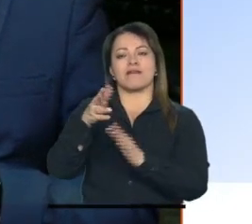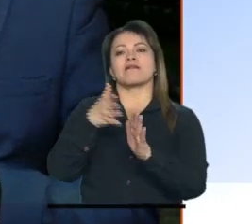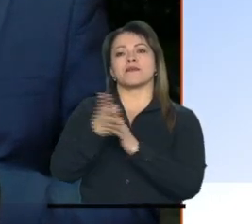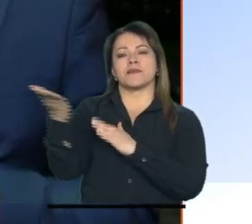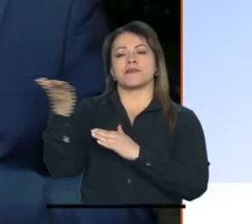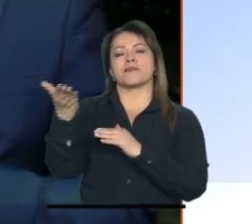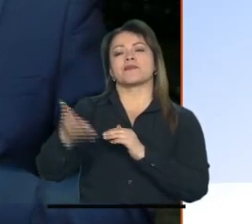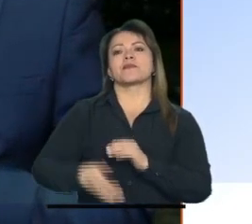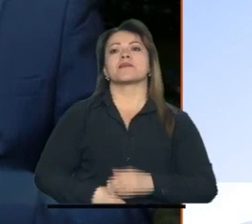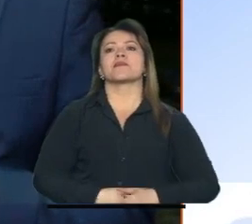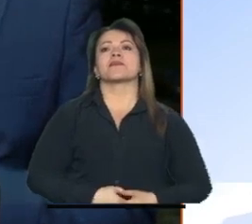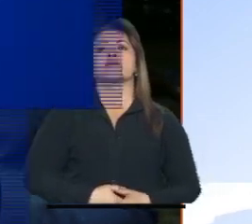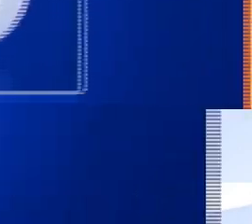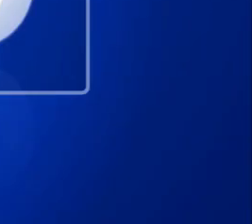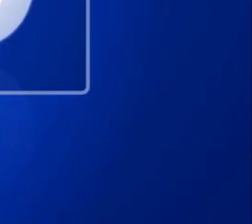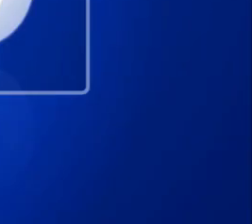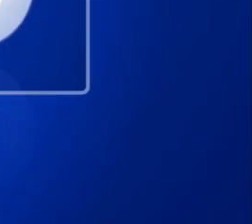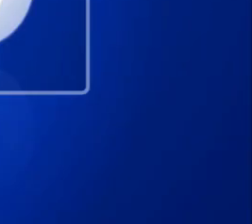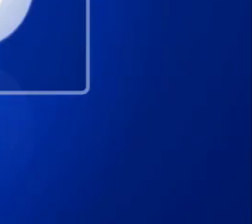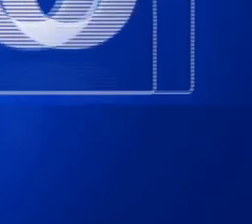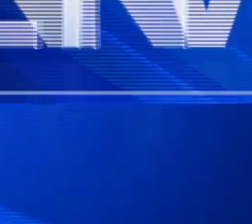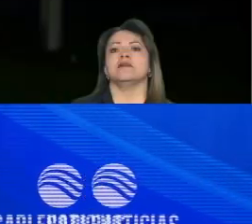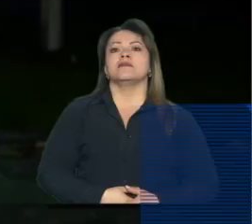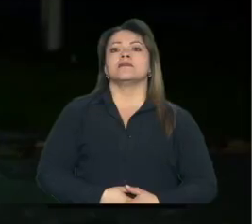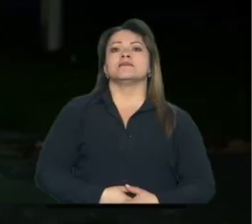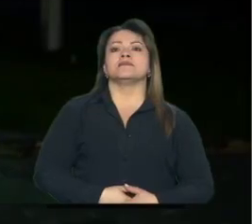más detalles.